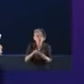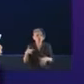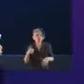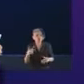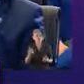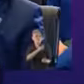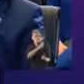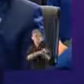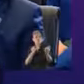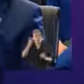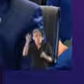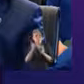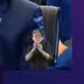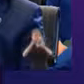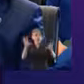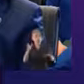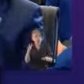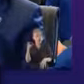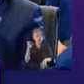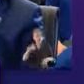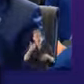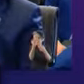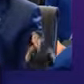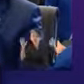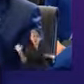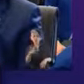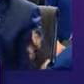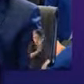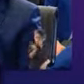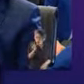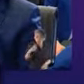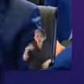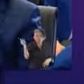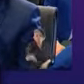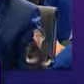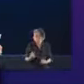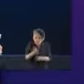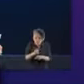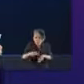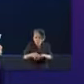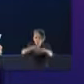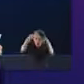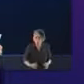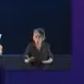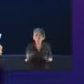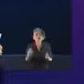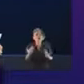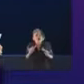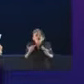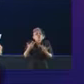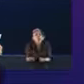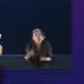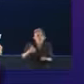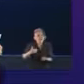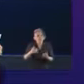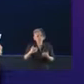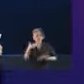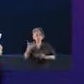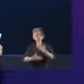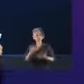Y además es probable que tenga también sus aspiraciones hacia el futuro, o sea, no se va a tirar una pileta sin agua. Uh-huh. Es decir, va a